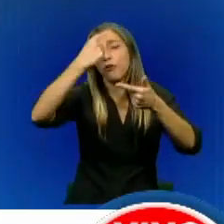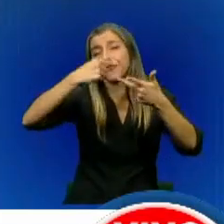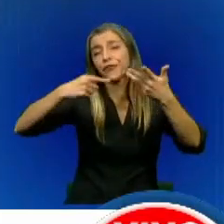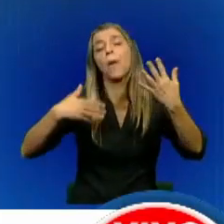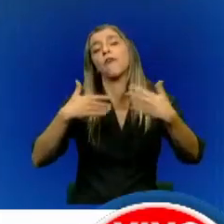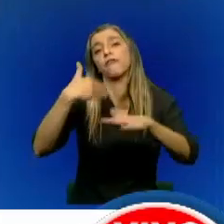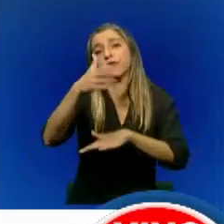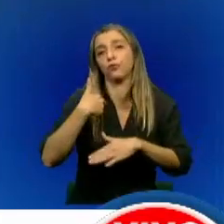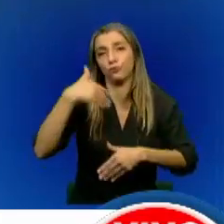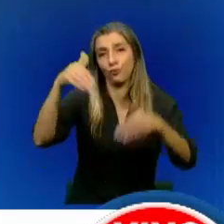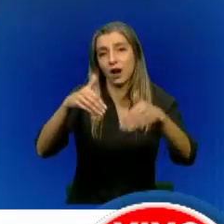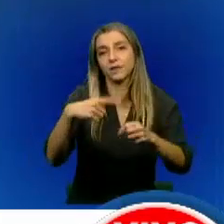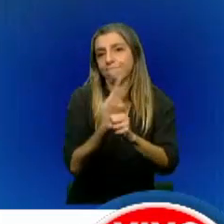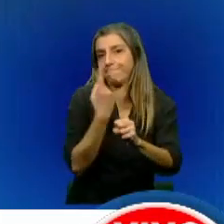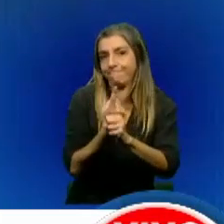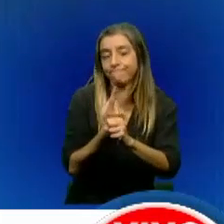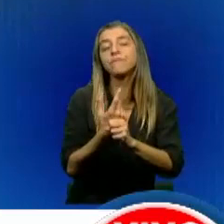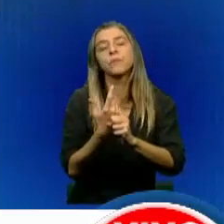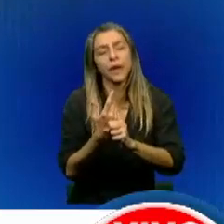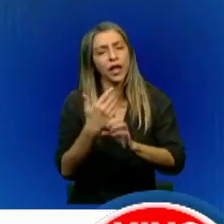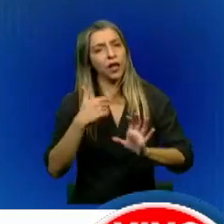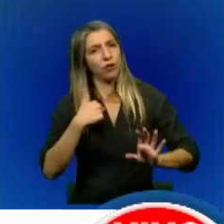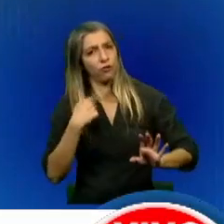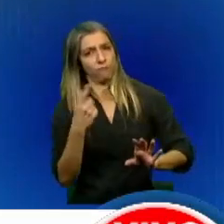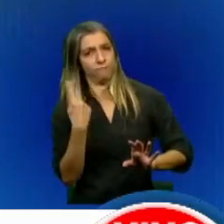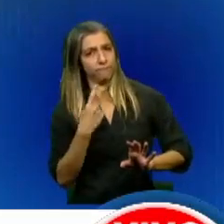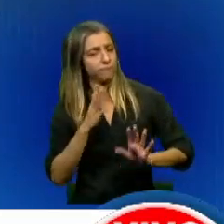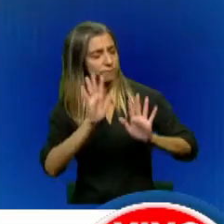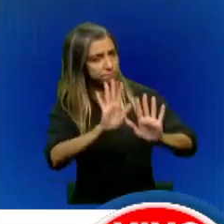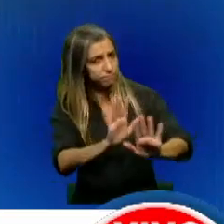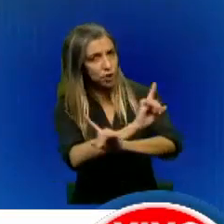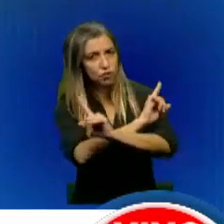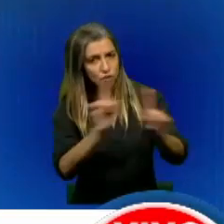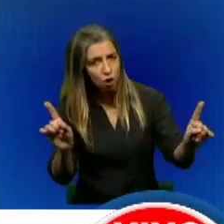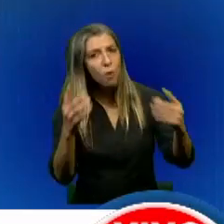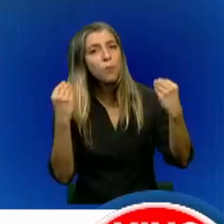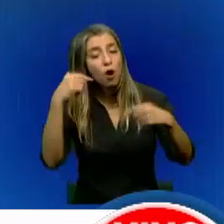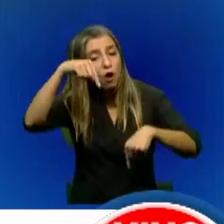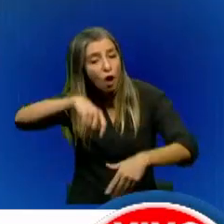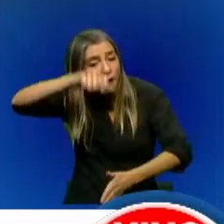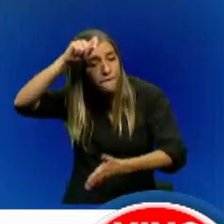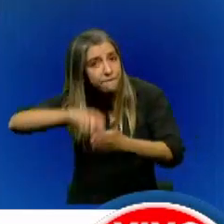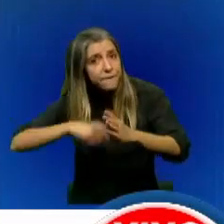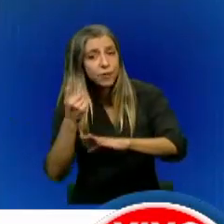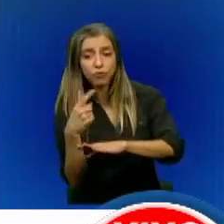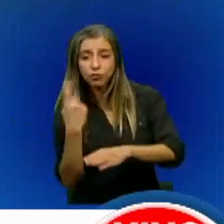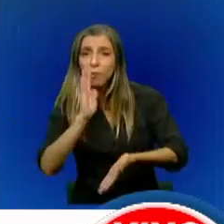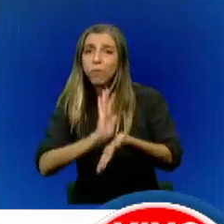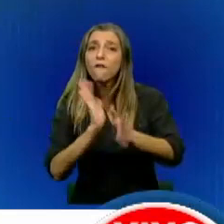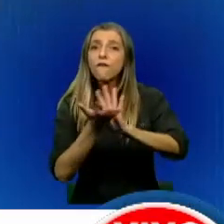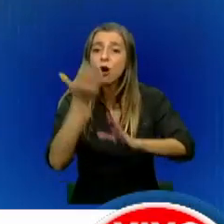en este recinto hoy vamos a estar firmando con nuestro voto un